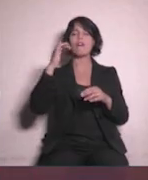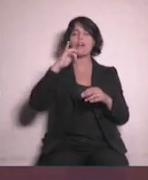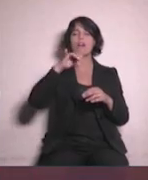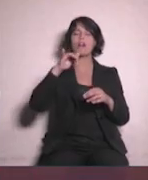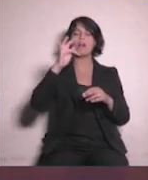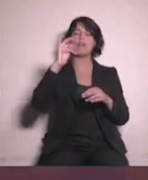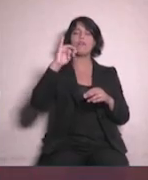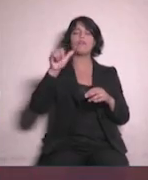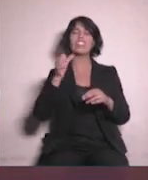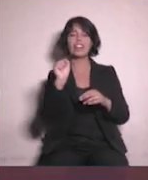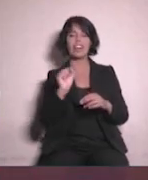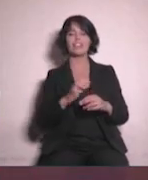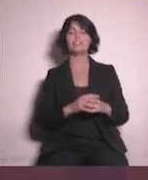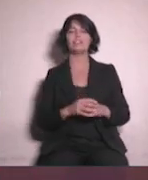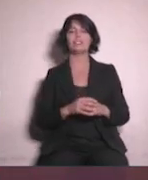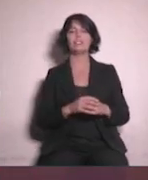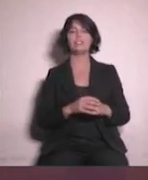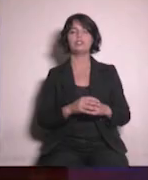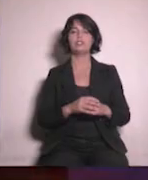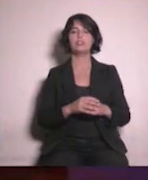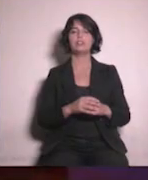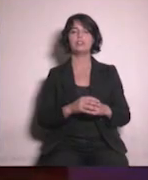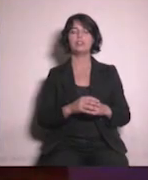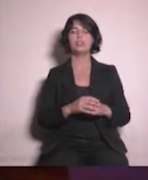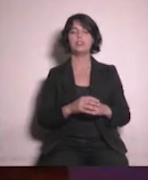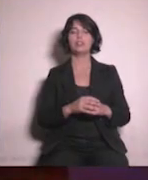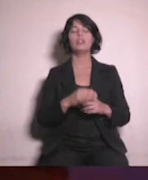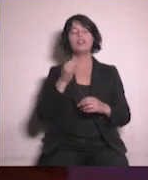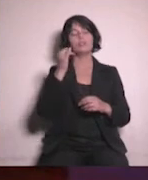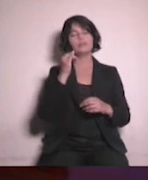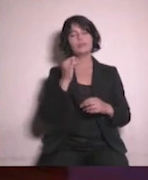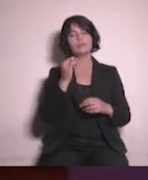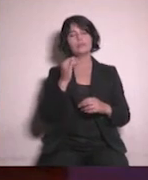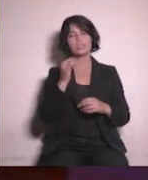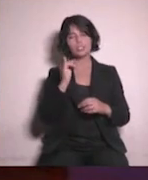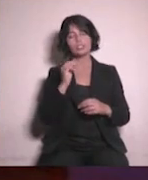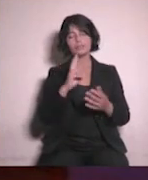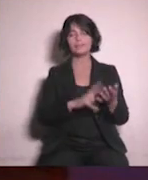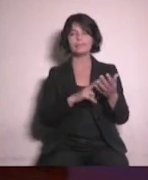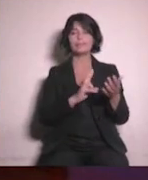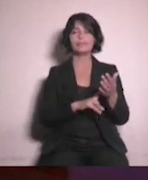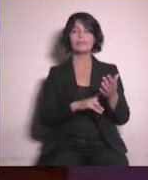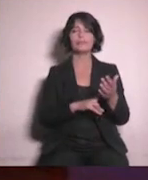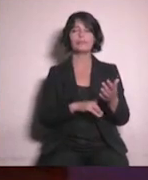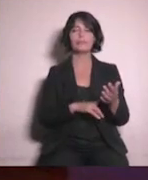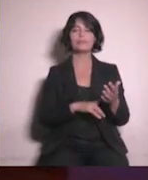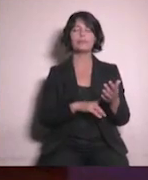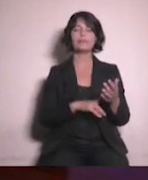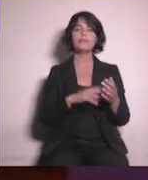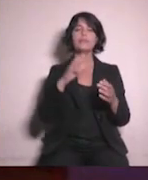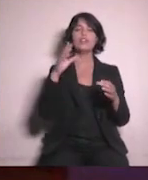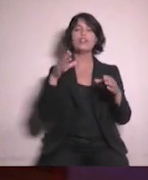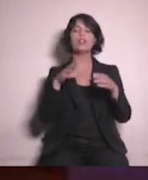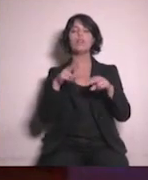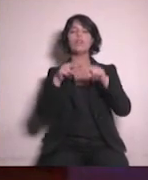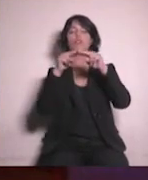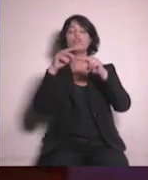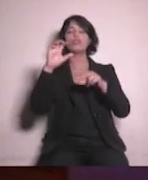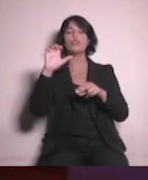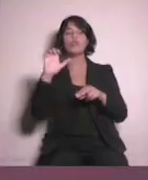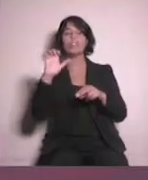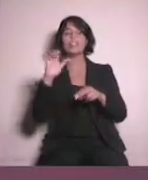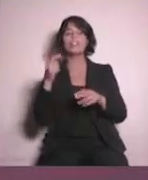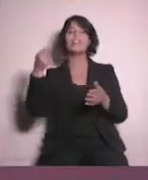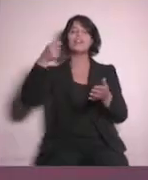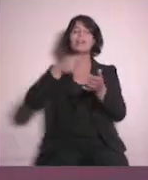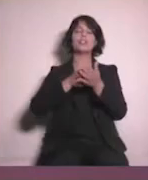siempre ha aparecido. Y efectivamente, así es. El fondo E está invertido en renta fija.